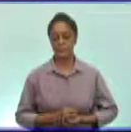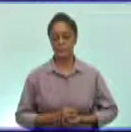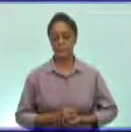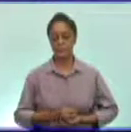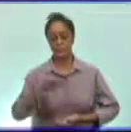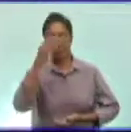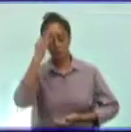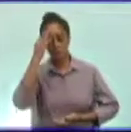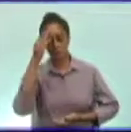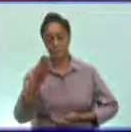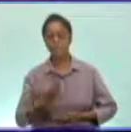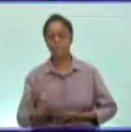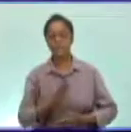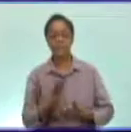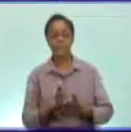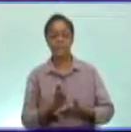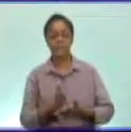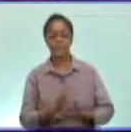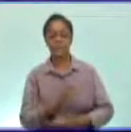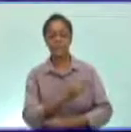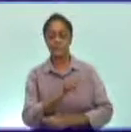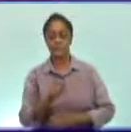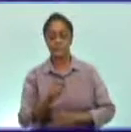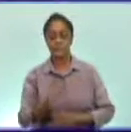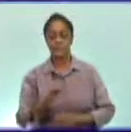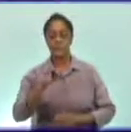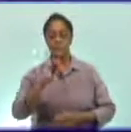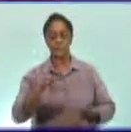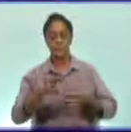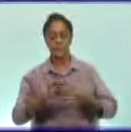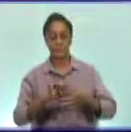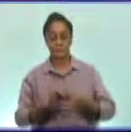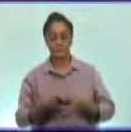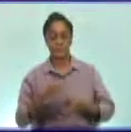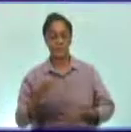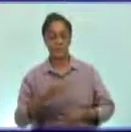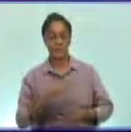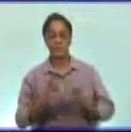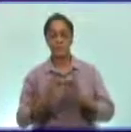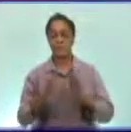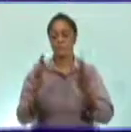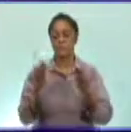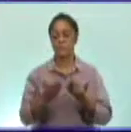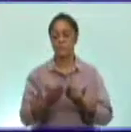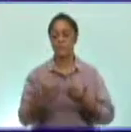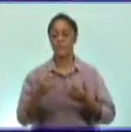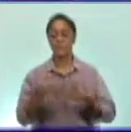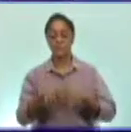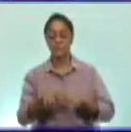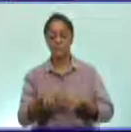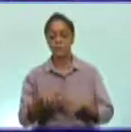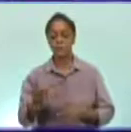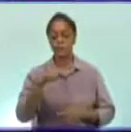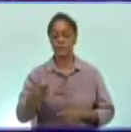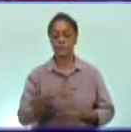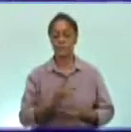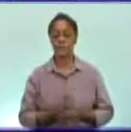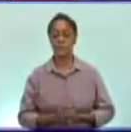Un saludo para los estudiantes y docentes de sexto grado, así como a los familiares que nos acompañan en la emisión de